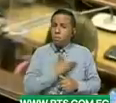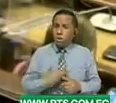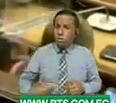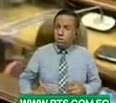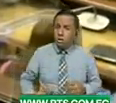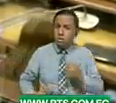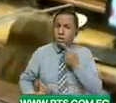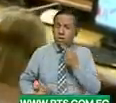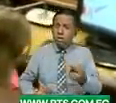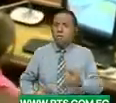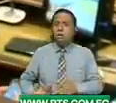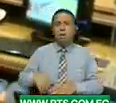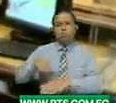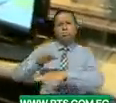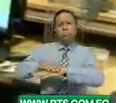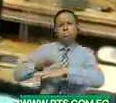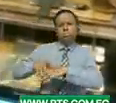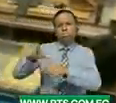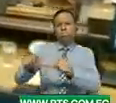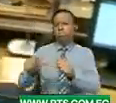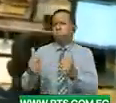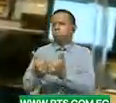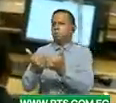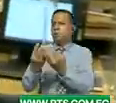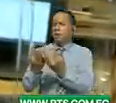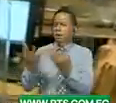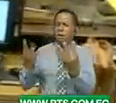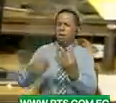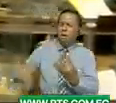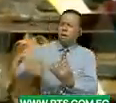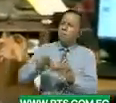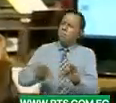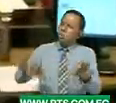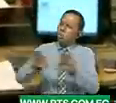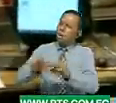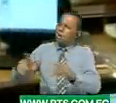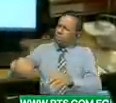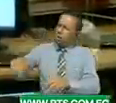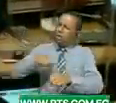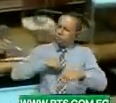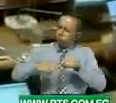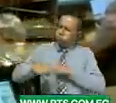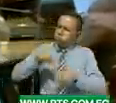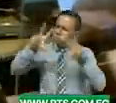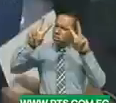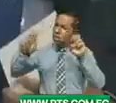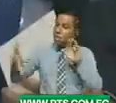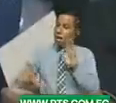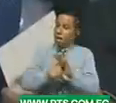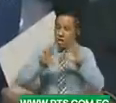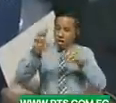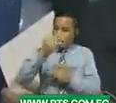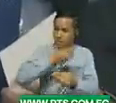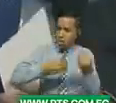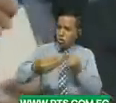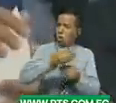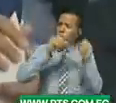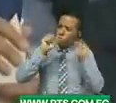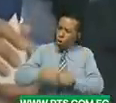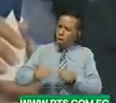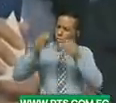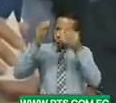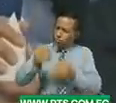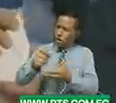a la Asamblea Nacional a tratar de manera prioritaria la ley de inversiones. Ojalá que la Asamblea